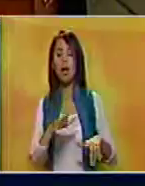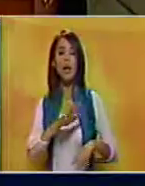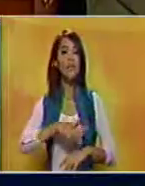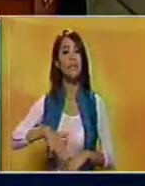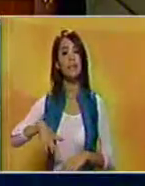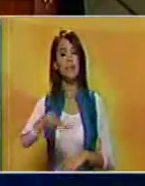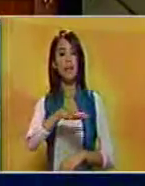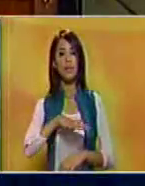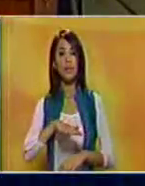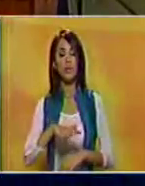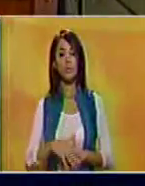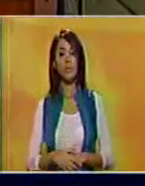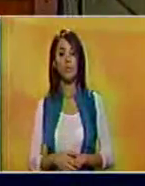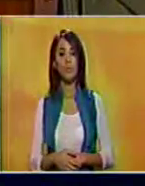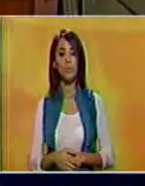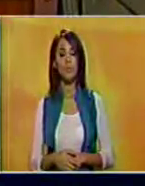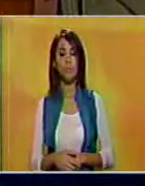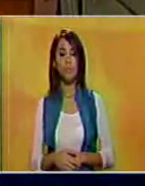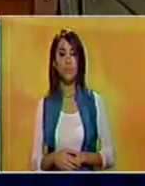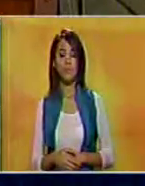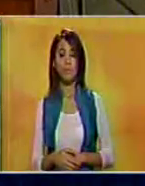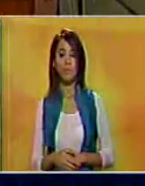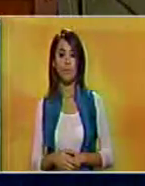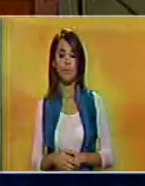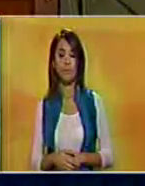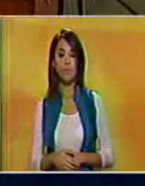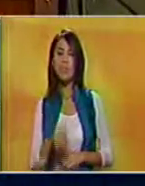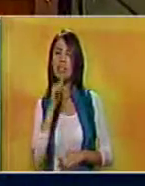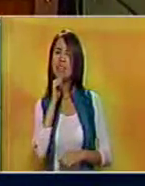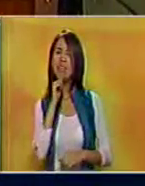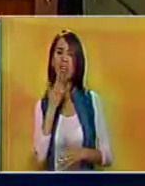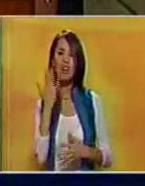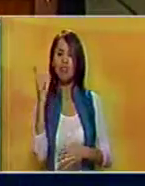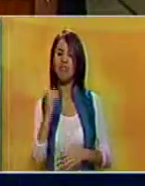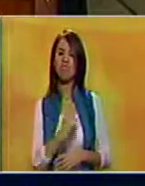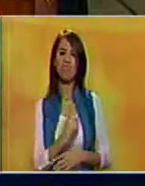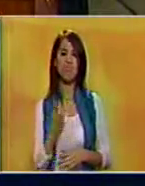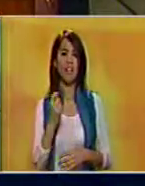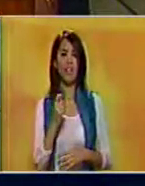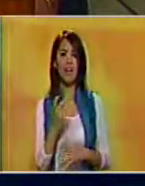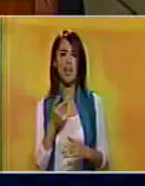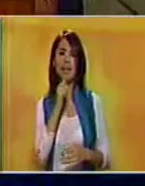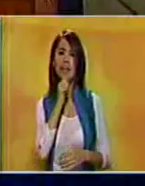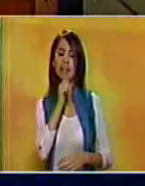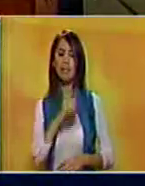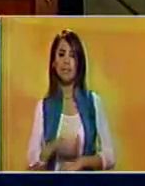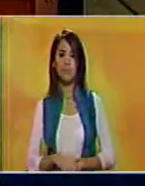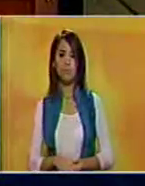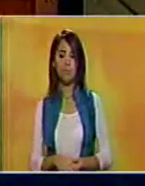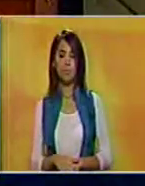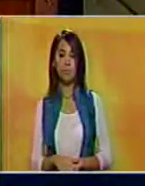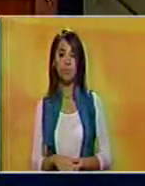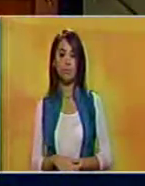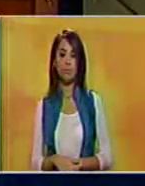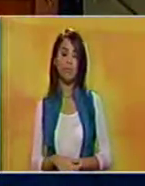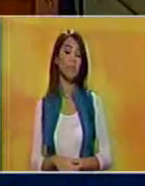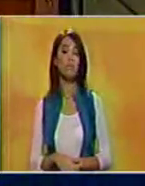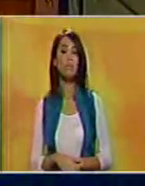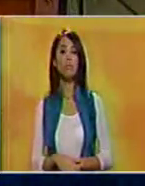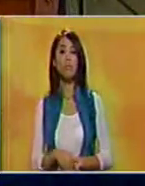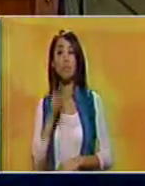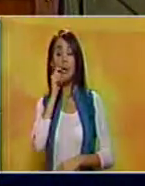River sin que le mencionen a su señora madre, ¿quién va a venir a hacerles la tarea? ¿Quién? Almagro.